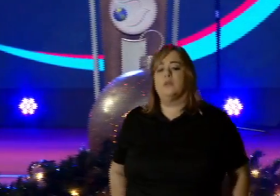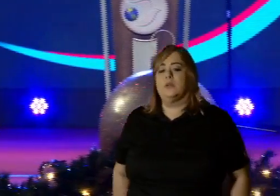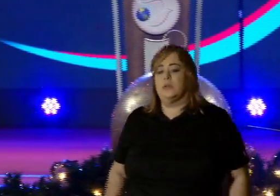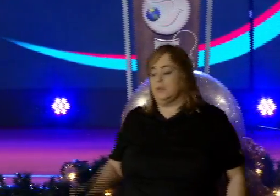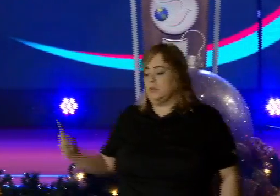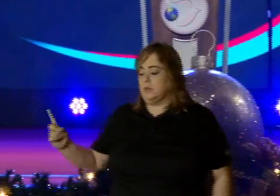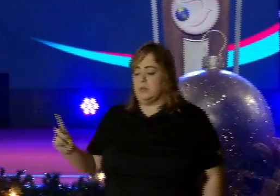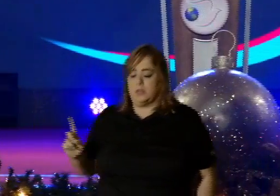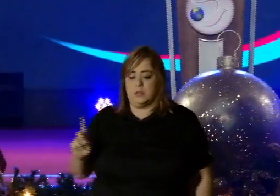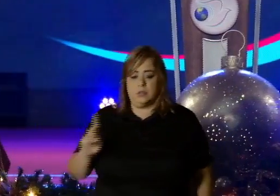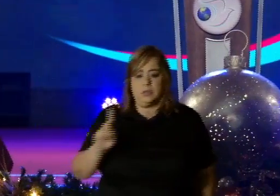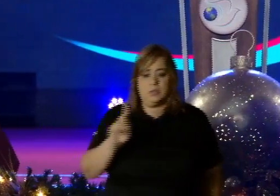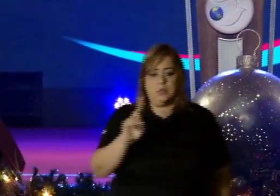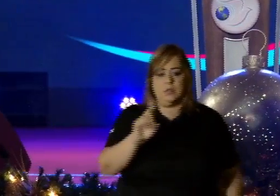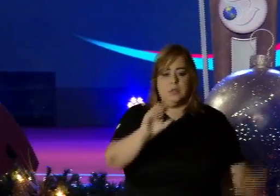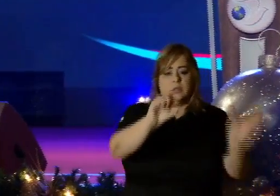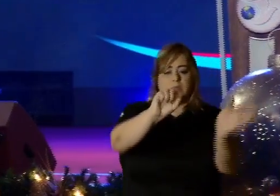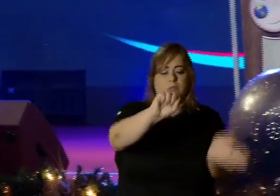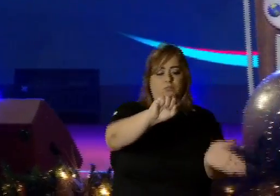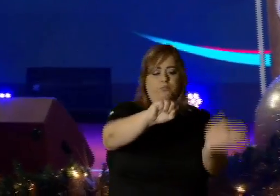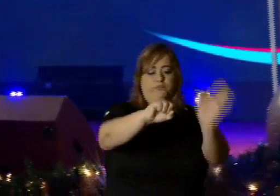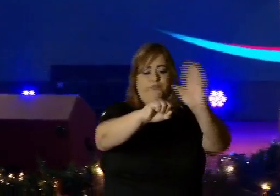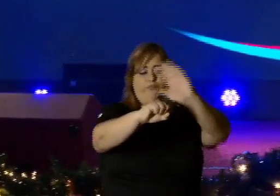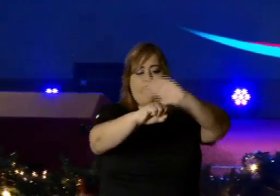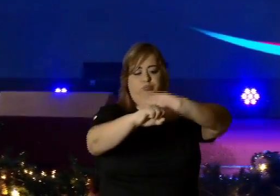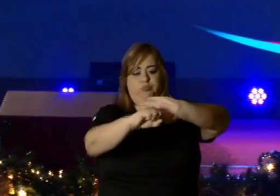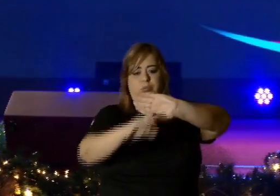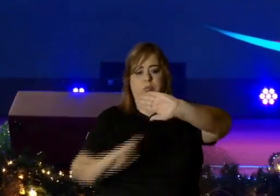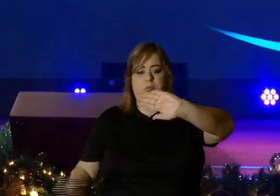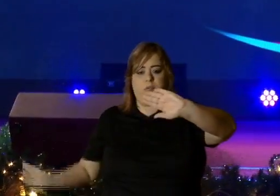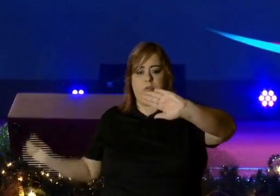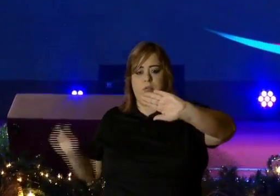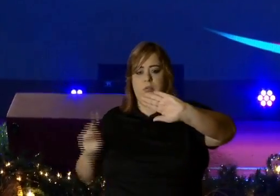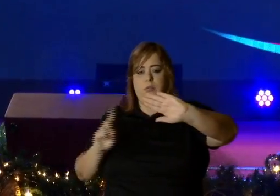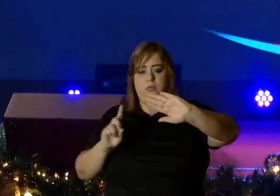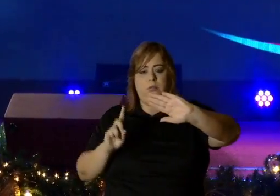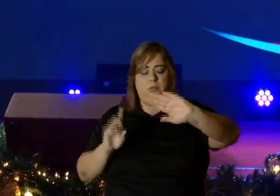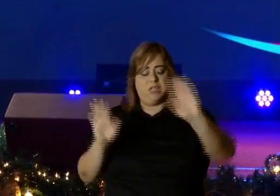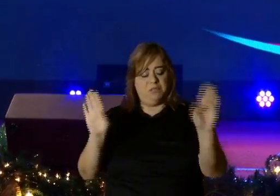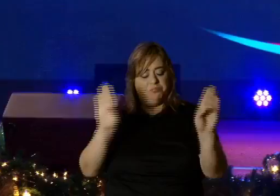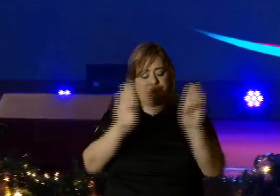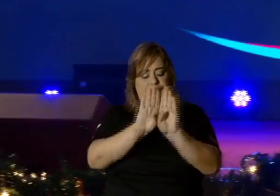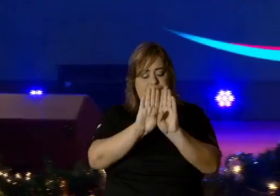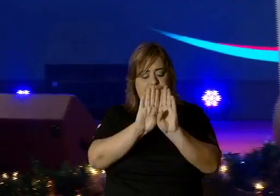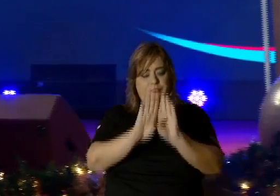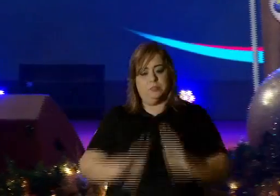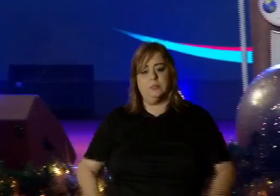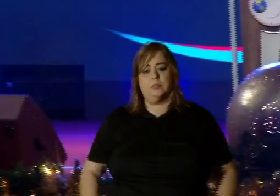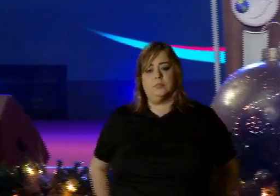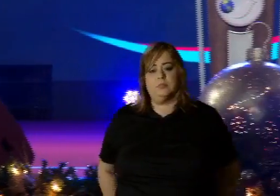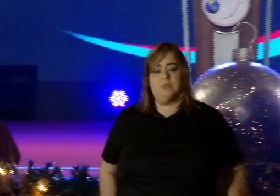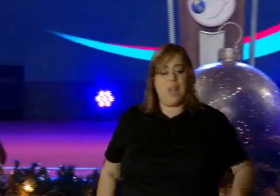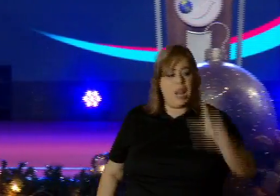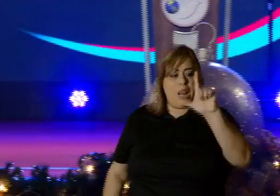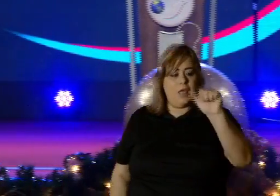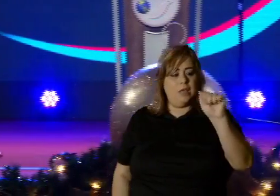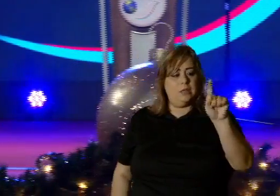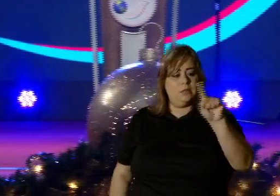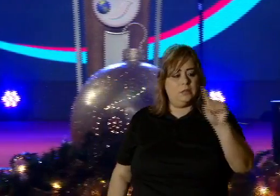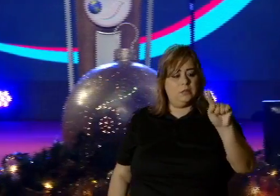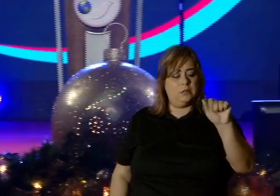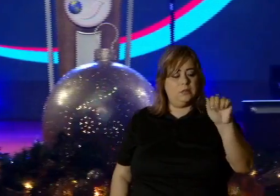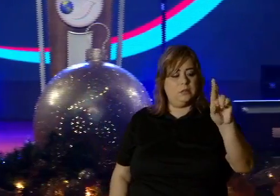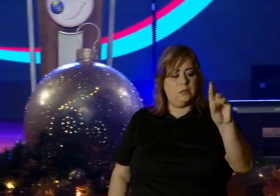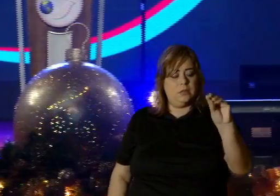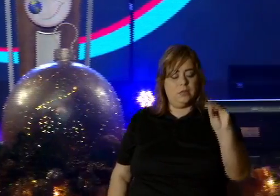tenía una piedra puesta encima. El capítulo se había cerrado para Lázaro, según